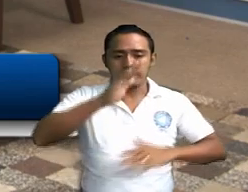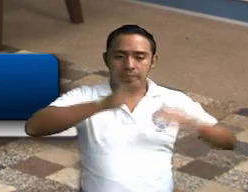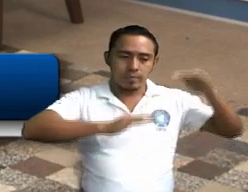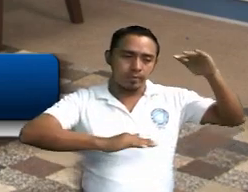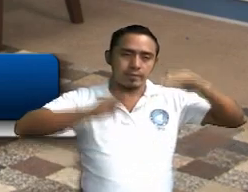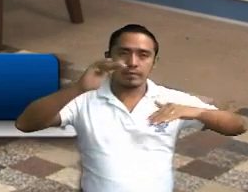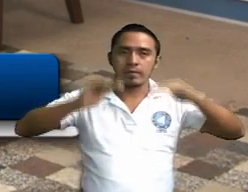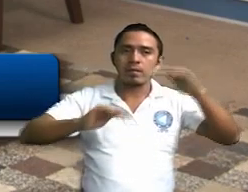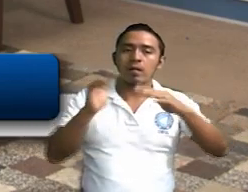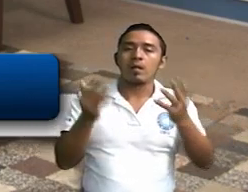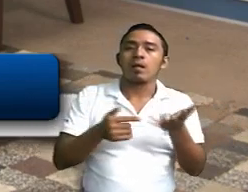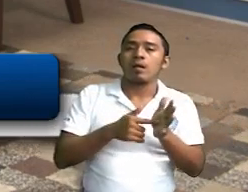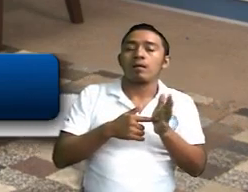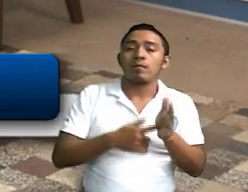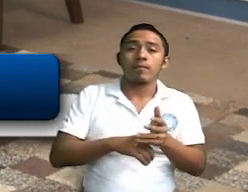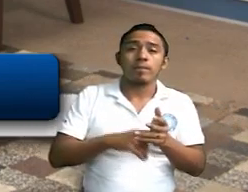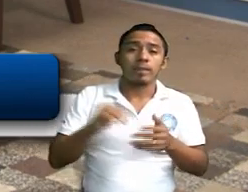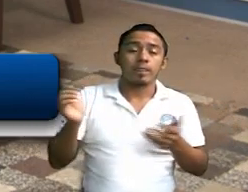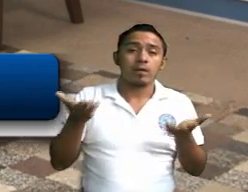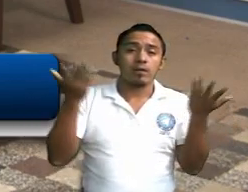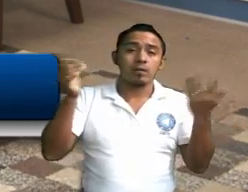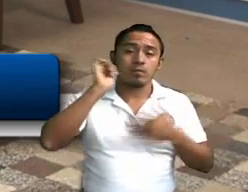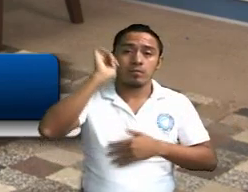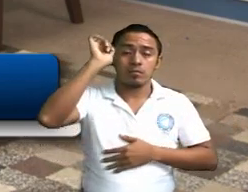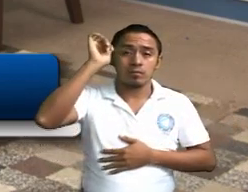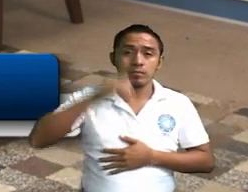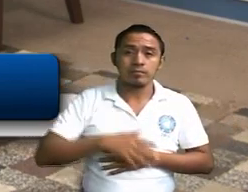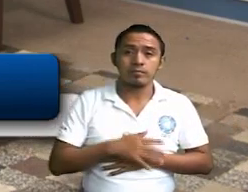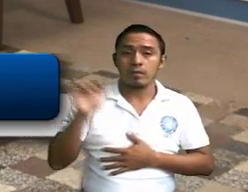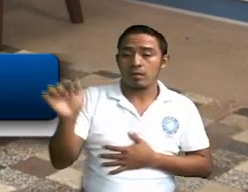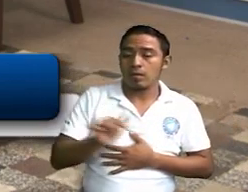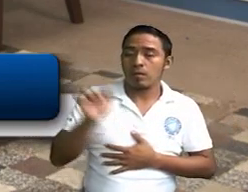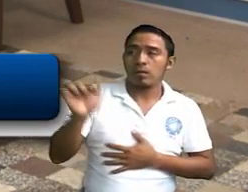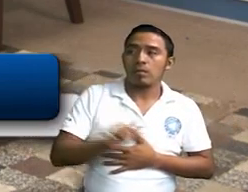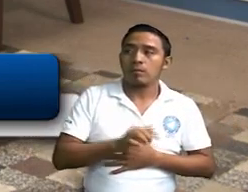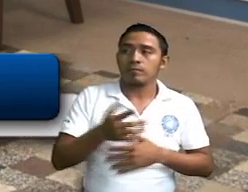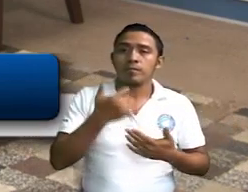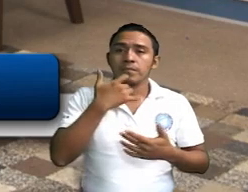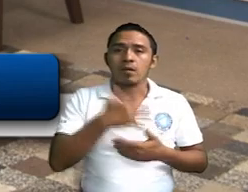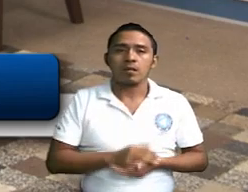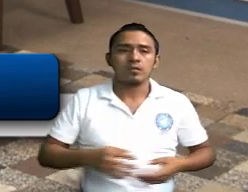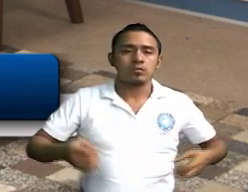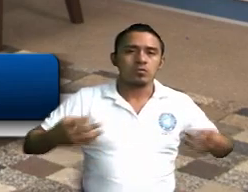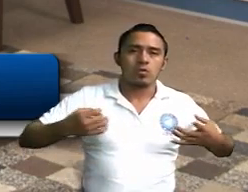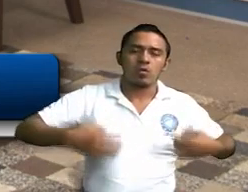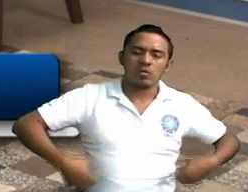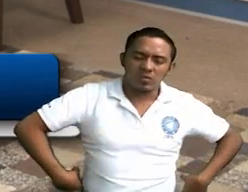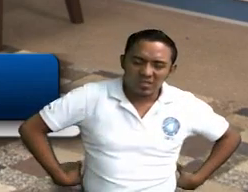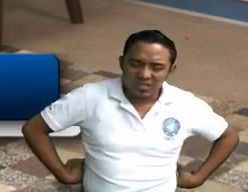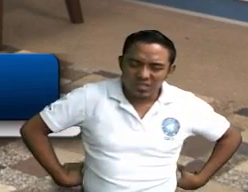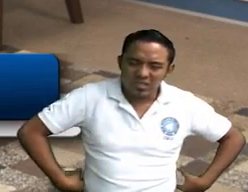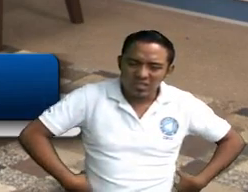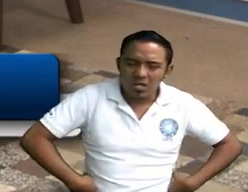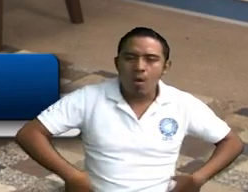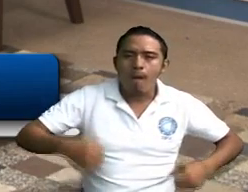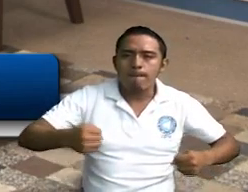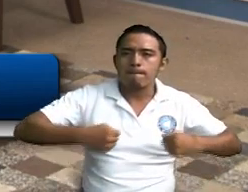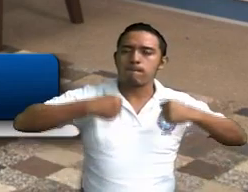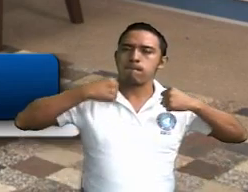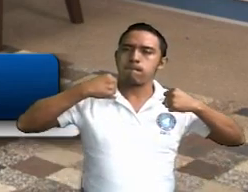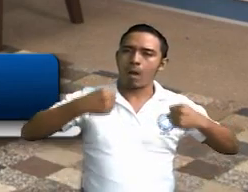ejemplo, en los adultos mayores. En los adultos mayores, generalmente el motivo de consulta que tenemos es dolor en la cadera. Dolor en la cadera. Un dolor de la cadera.